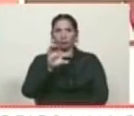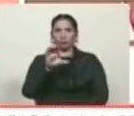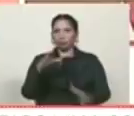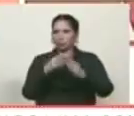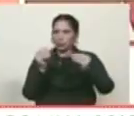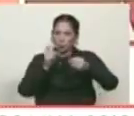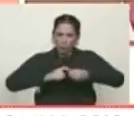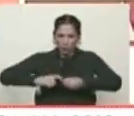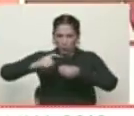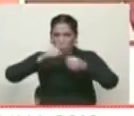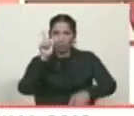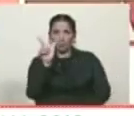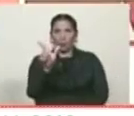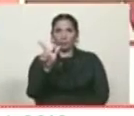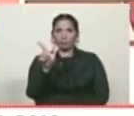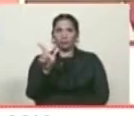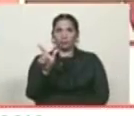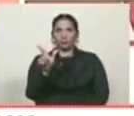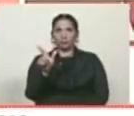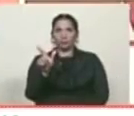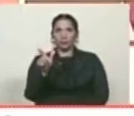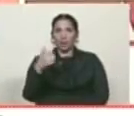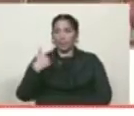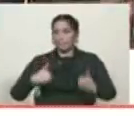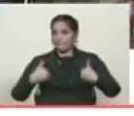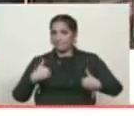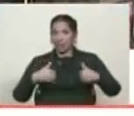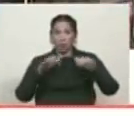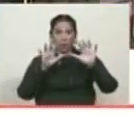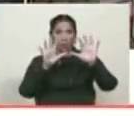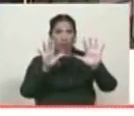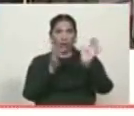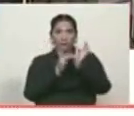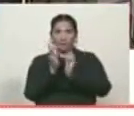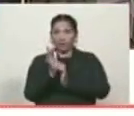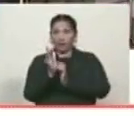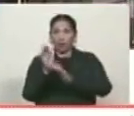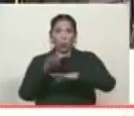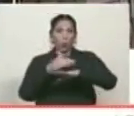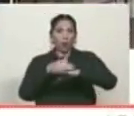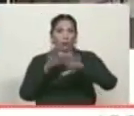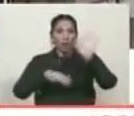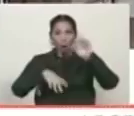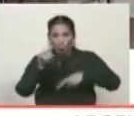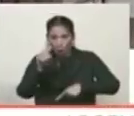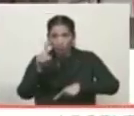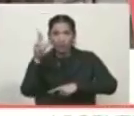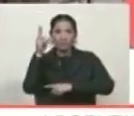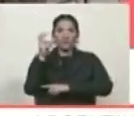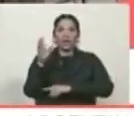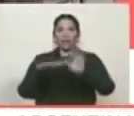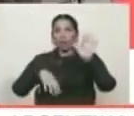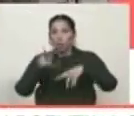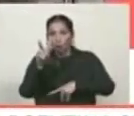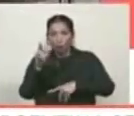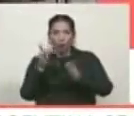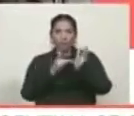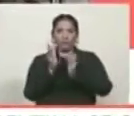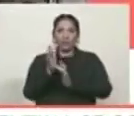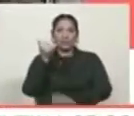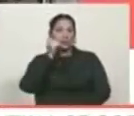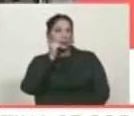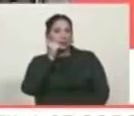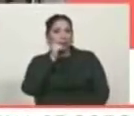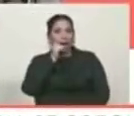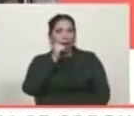Partido Socialista Unido de Venezuela, a partir del miércoles 10 de abril, jueves 11 de abril, viernes 12 de abril y sábado 13